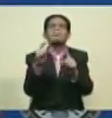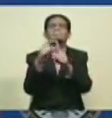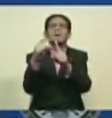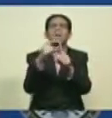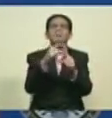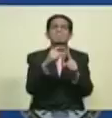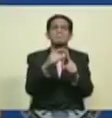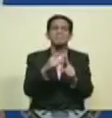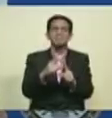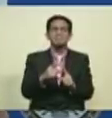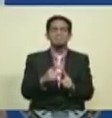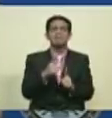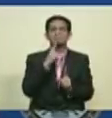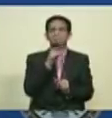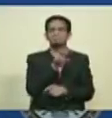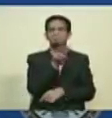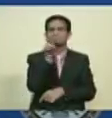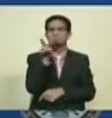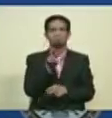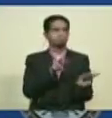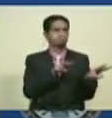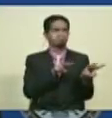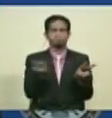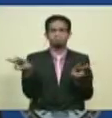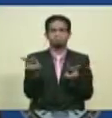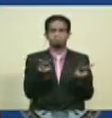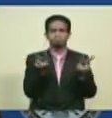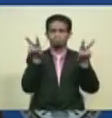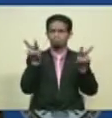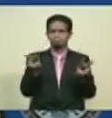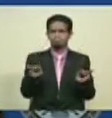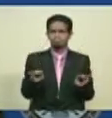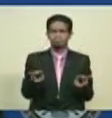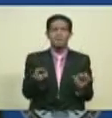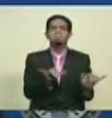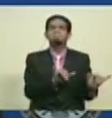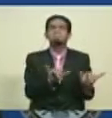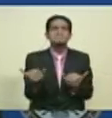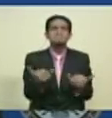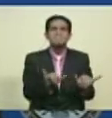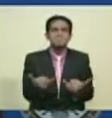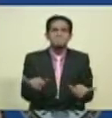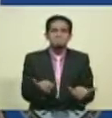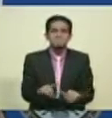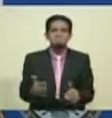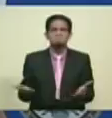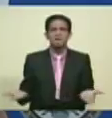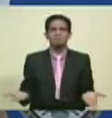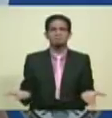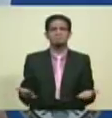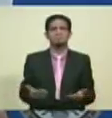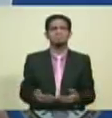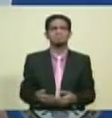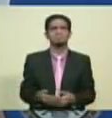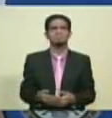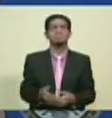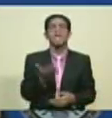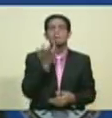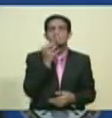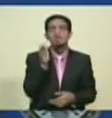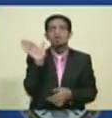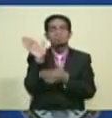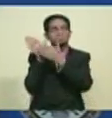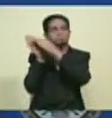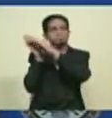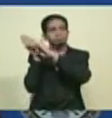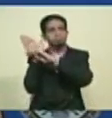considerando número uno de la Carta, y se repiten las mismas palabras del artículo número dos, perdón, de la Carta Democrática Interamericana del considerando,